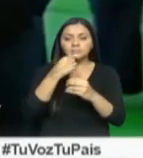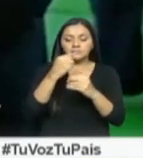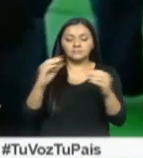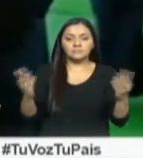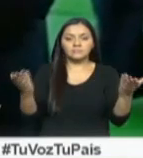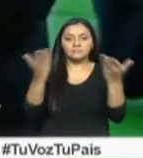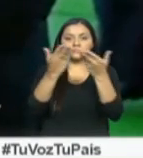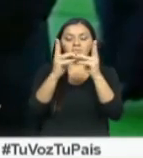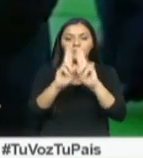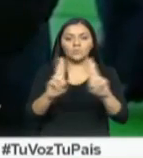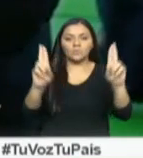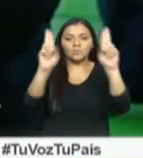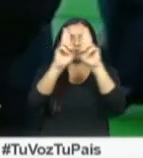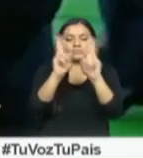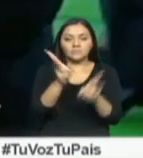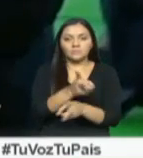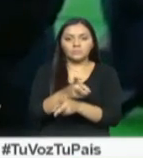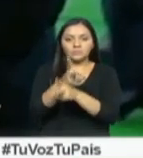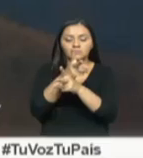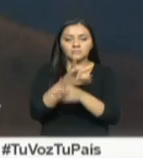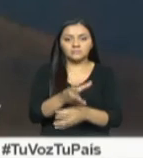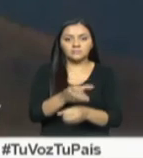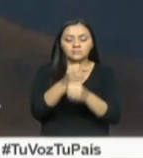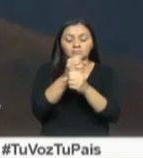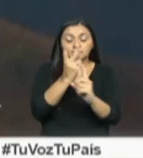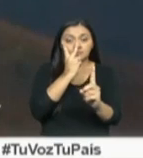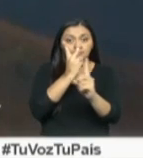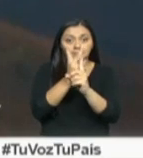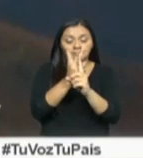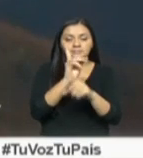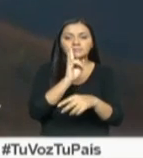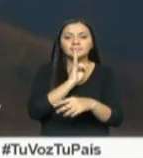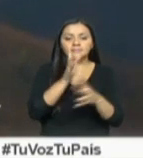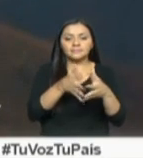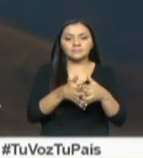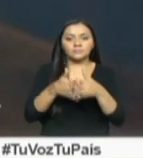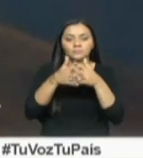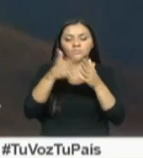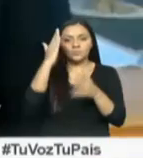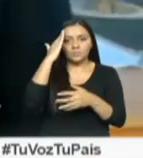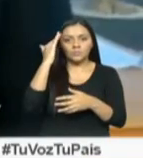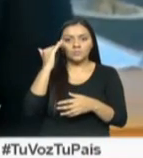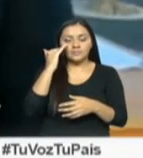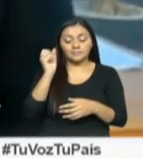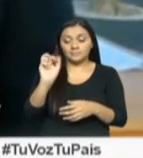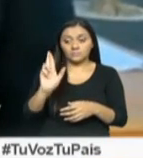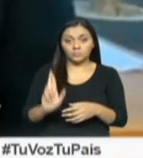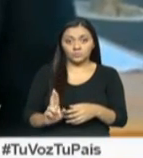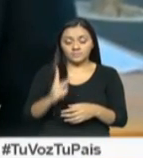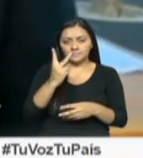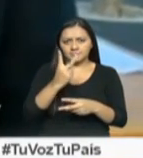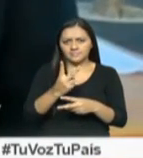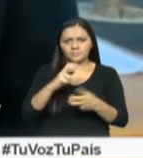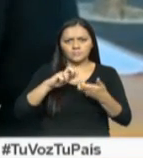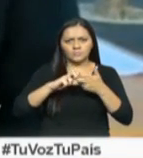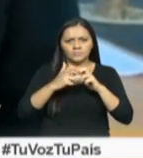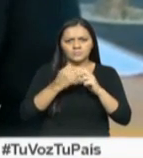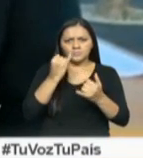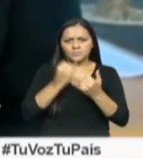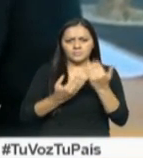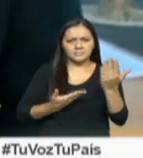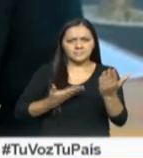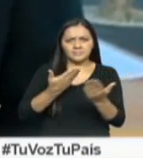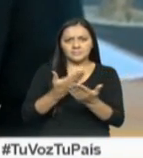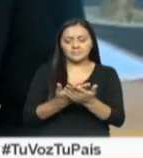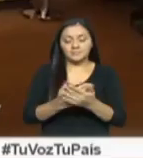una reunión del Consejo de Seguridad convocada por Estados Unidos, Corea del Sur y Japón tras las últimas provocaciones de Pyongyang. Hola.